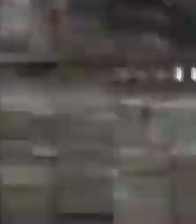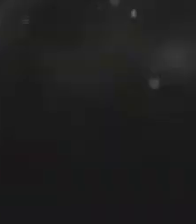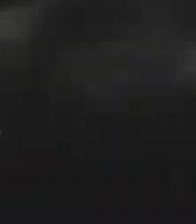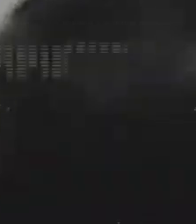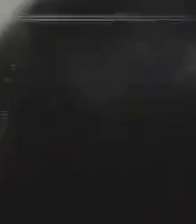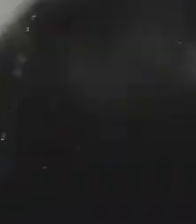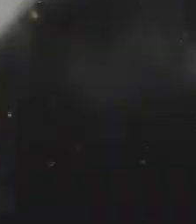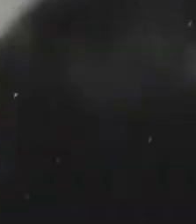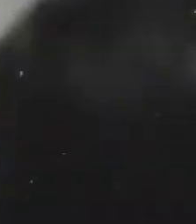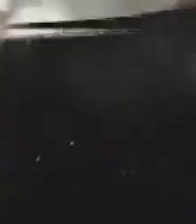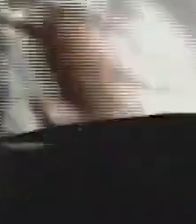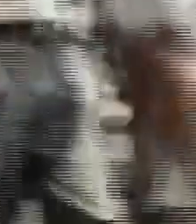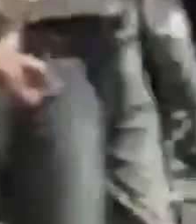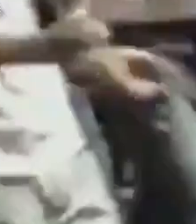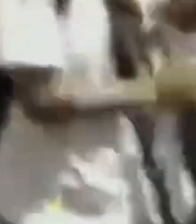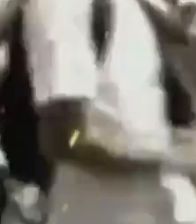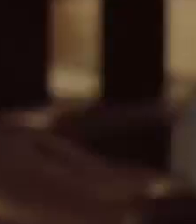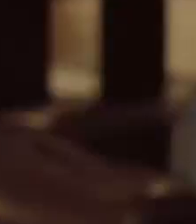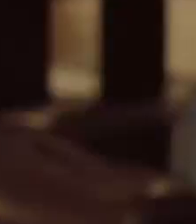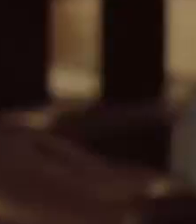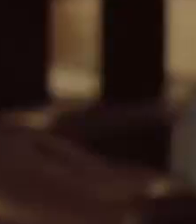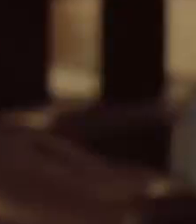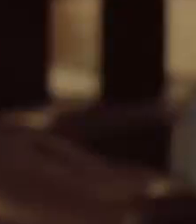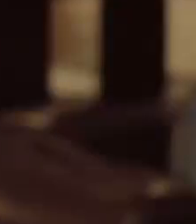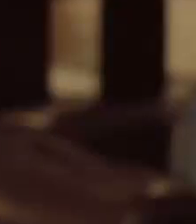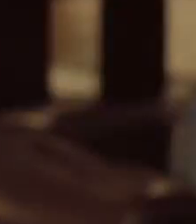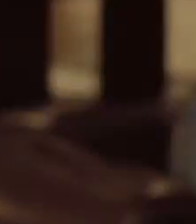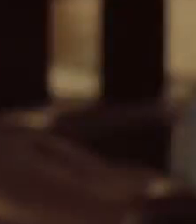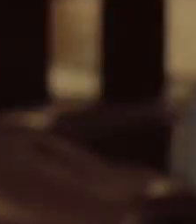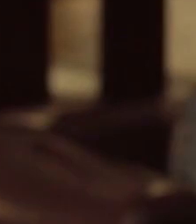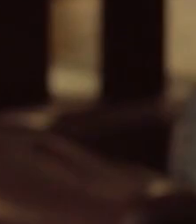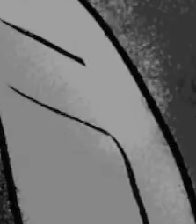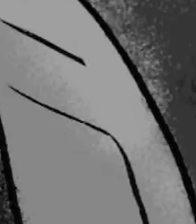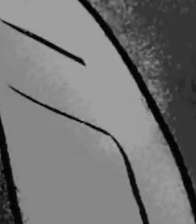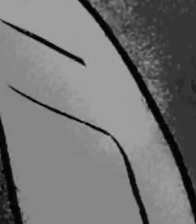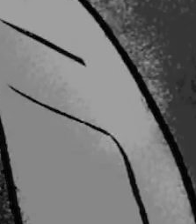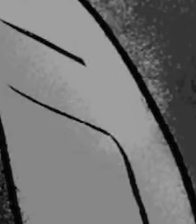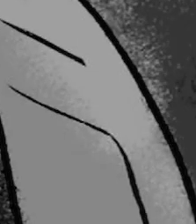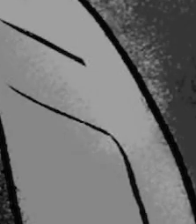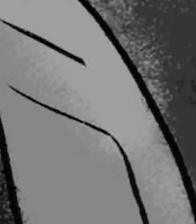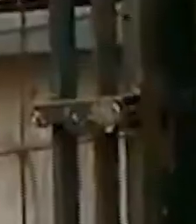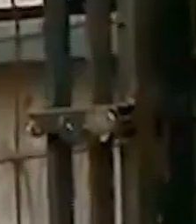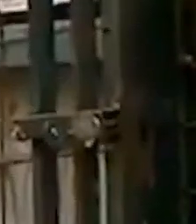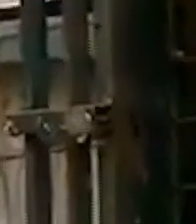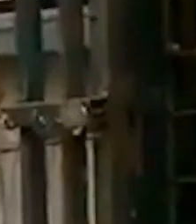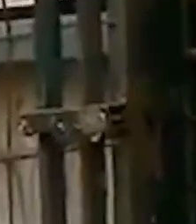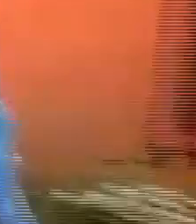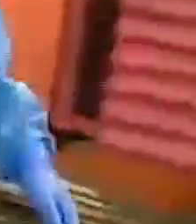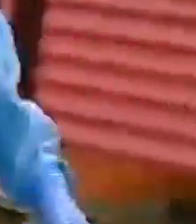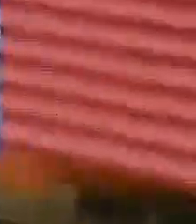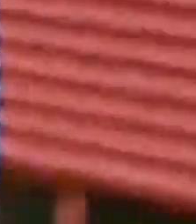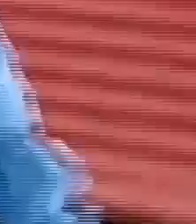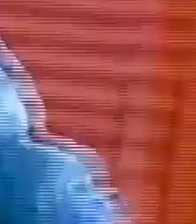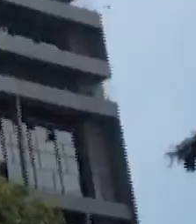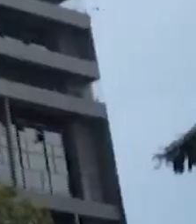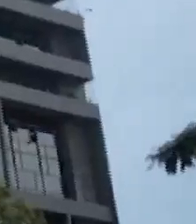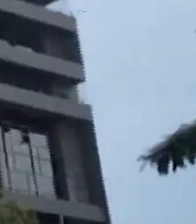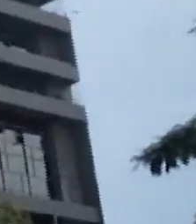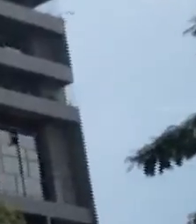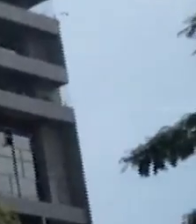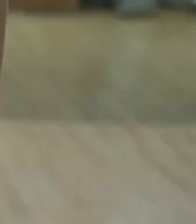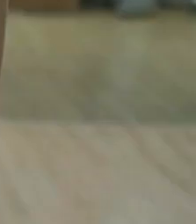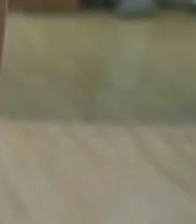encantaría tener las carreteras que hay en Suecia y pagar los impuestos que se pagan en Guatemala. Estamos viviendo la inercia. No estamos tomando las